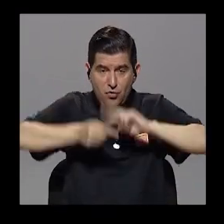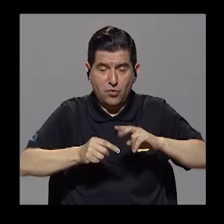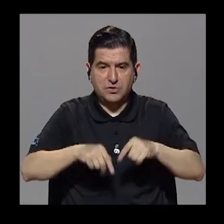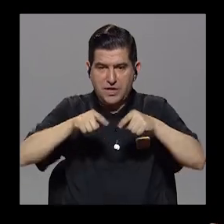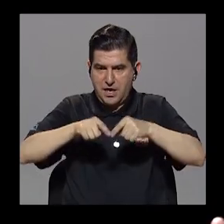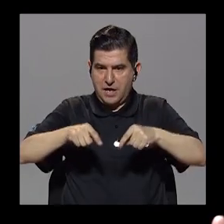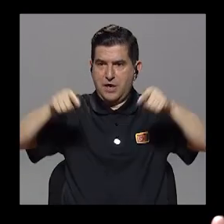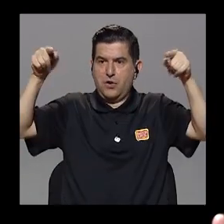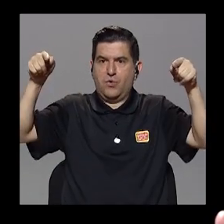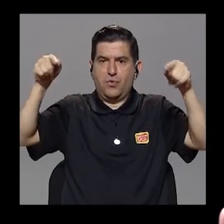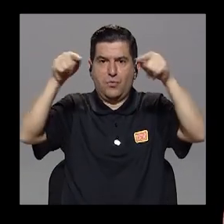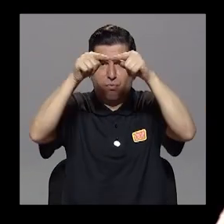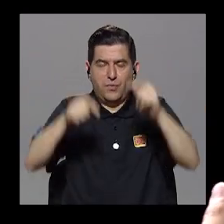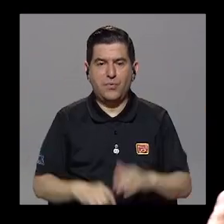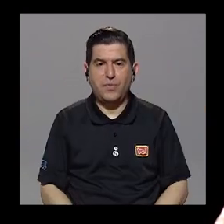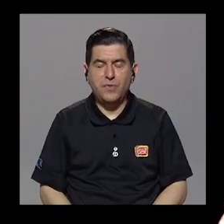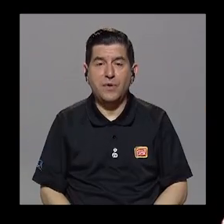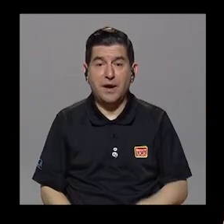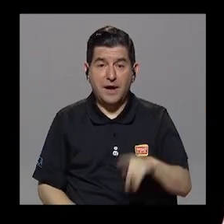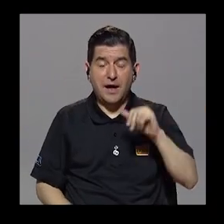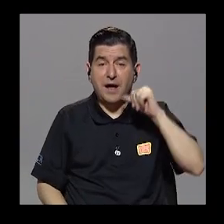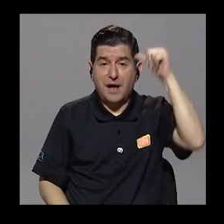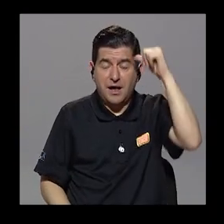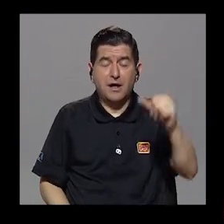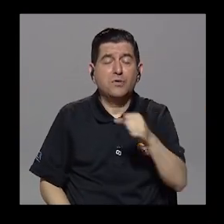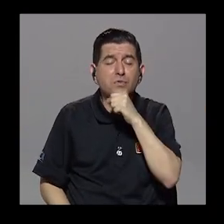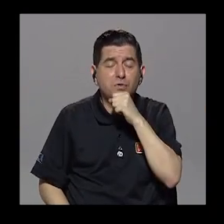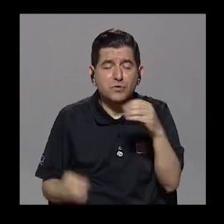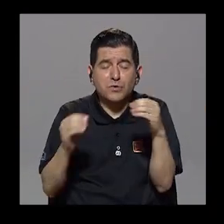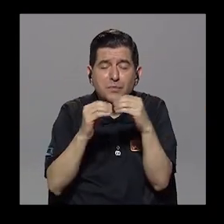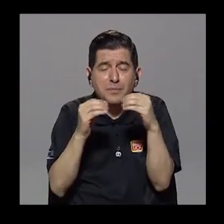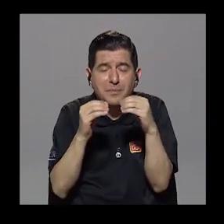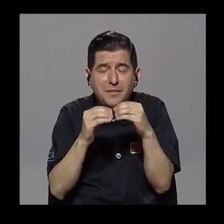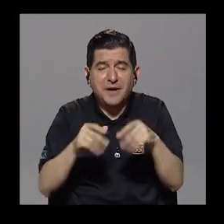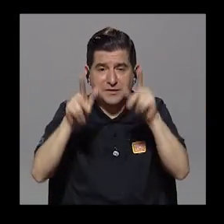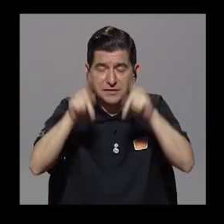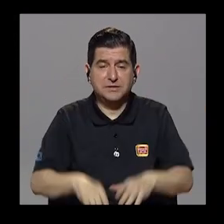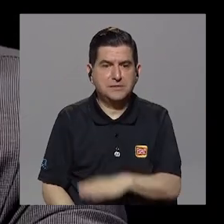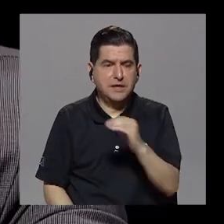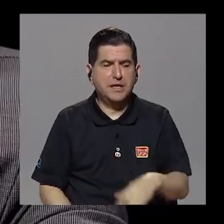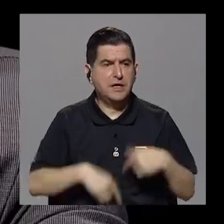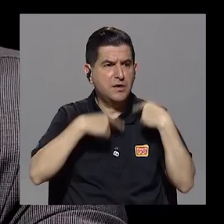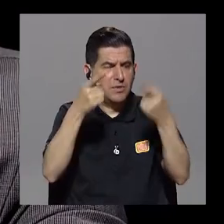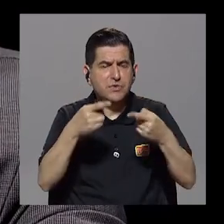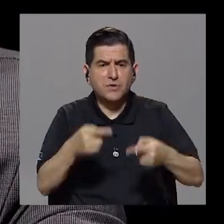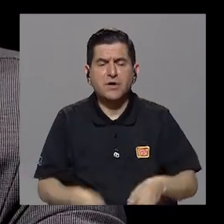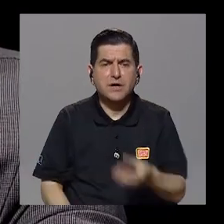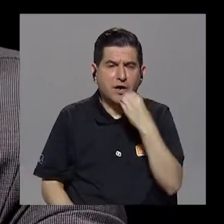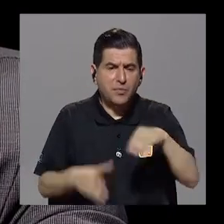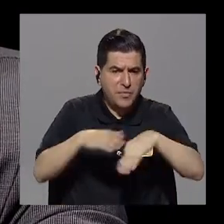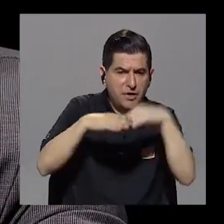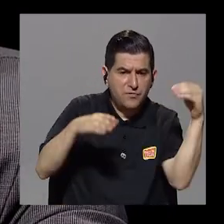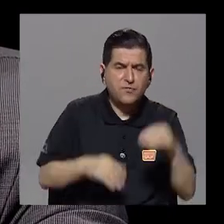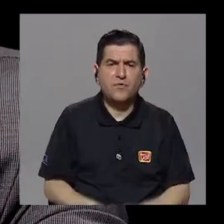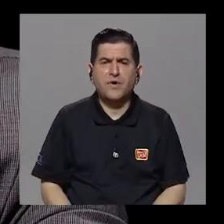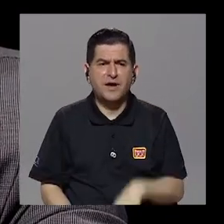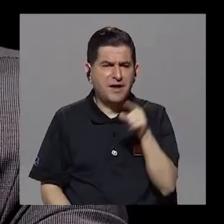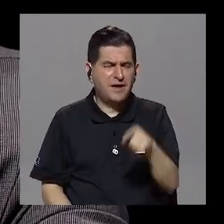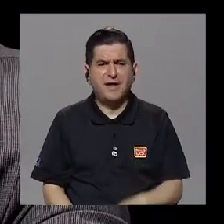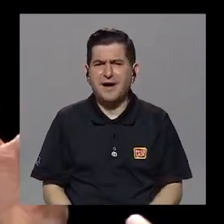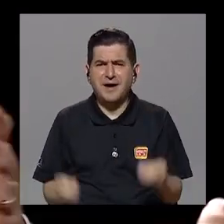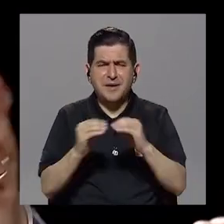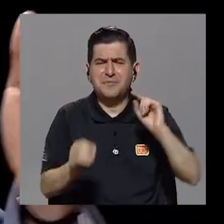van a predominar. Y se suma a eso que cada vez que salimos a comer cada vez es más caro. Desempleo en números